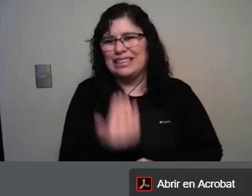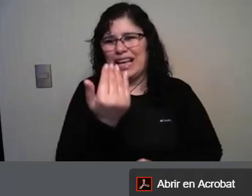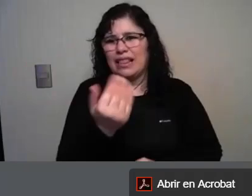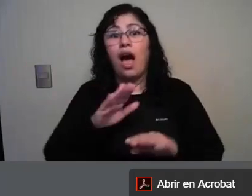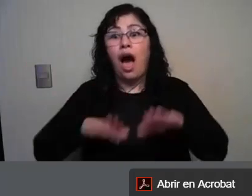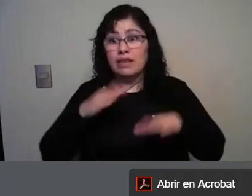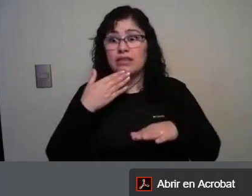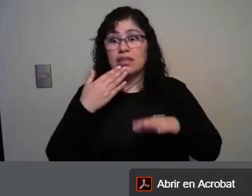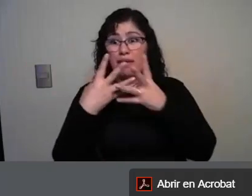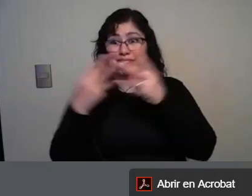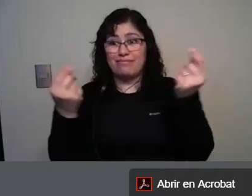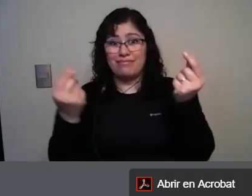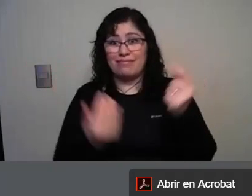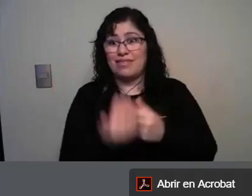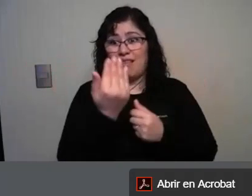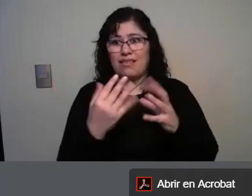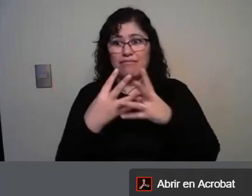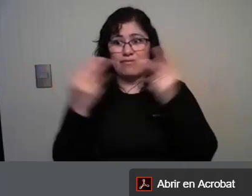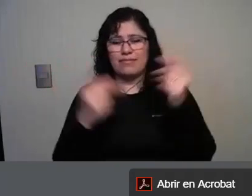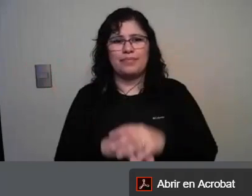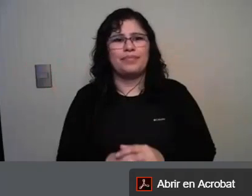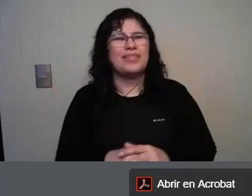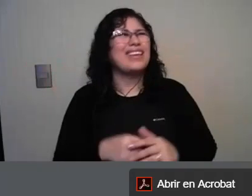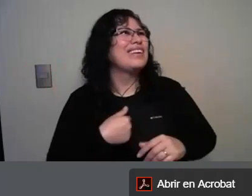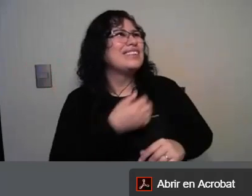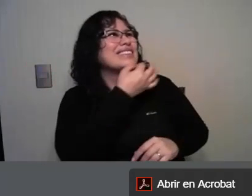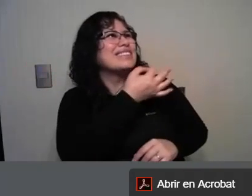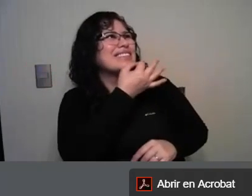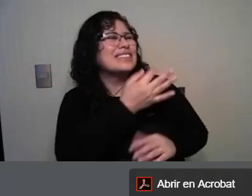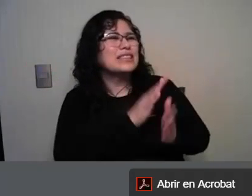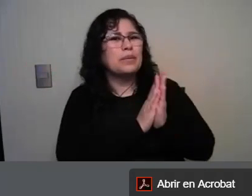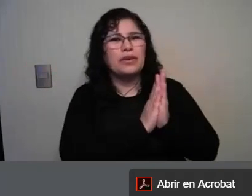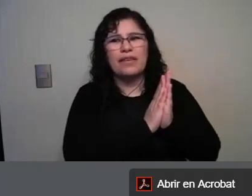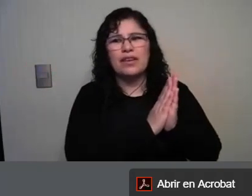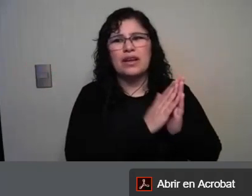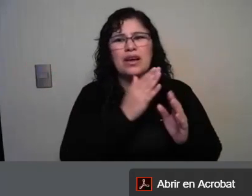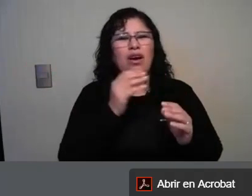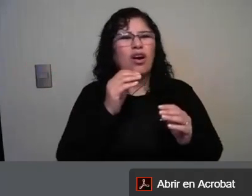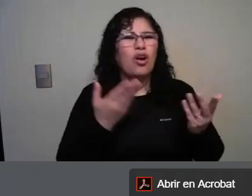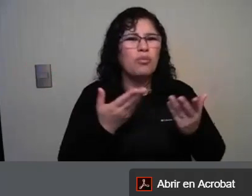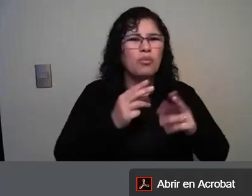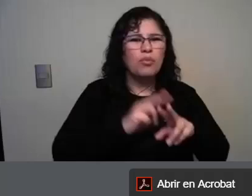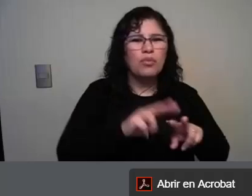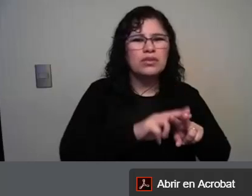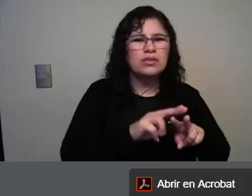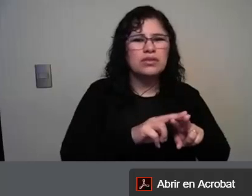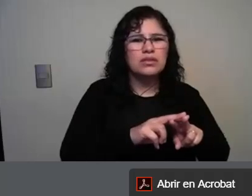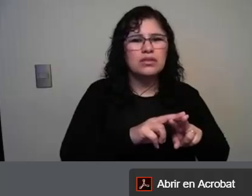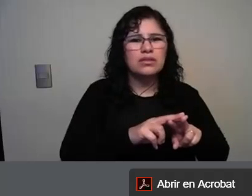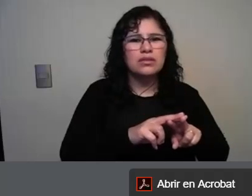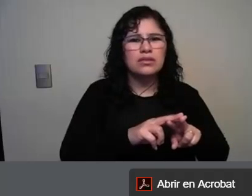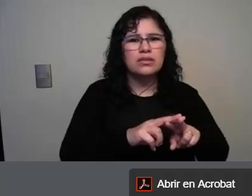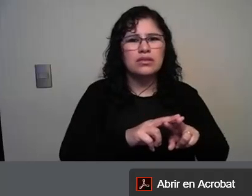desaparecerse. Ah, no, no, profe, le decía que si es que le acomodaba más, podría dejar un